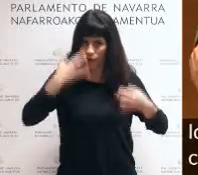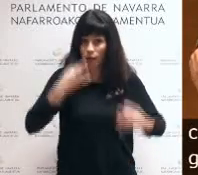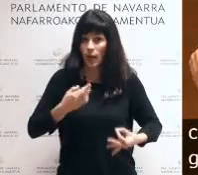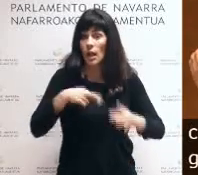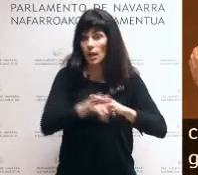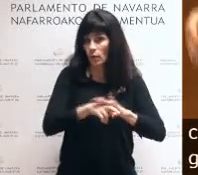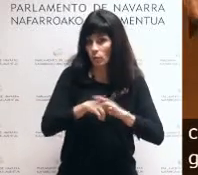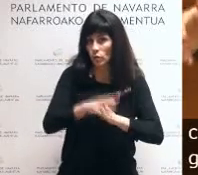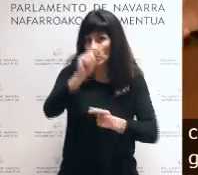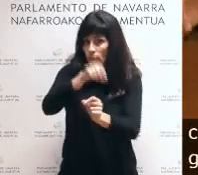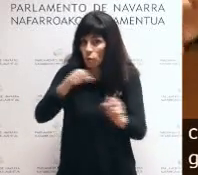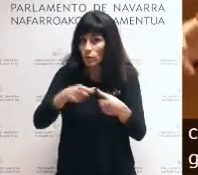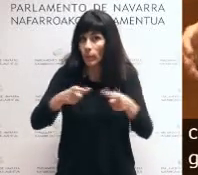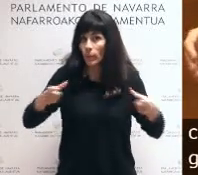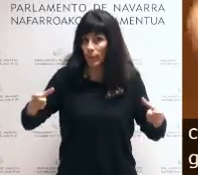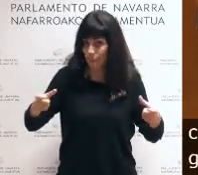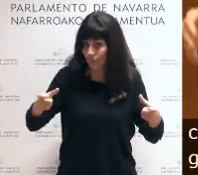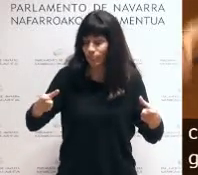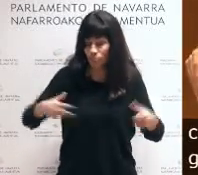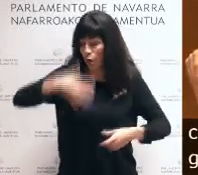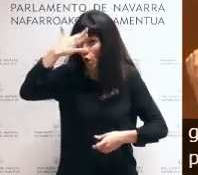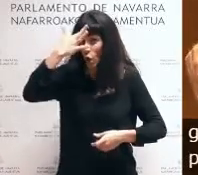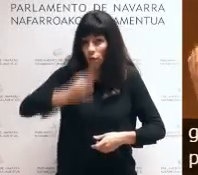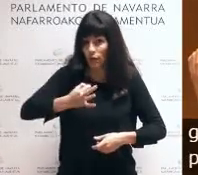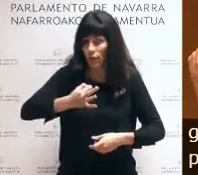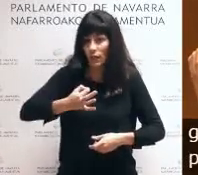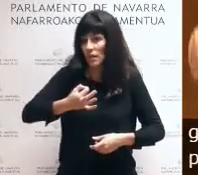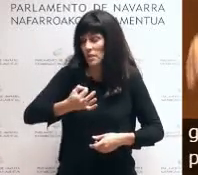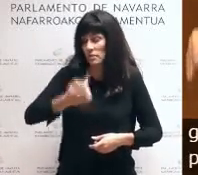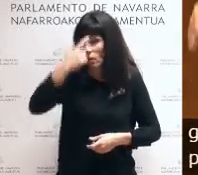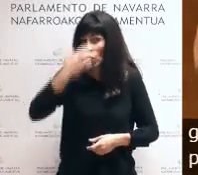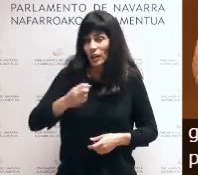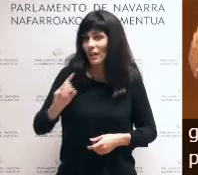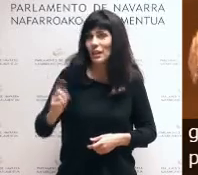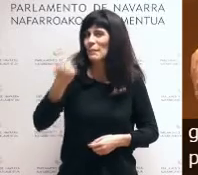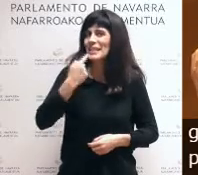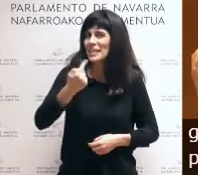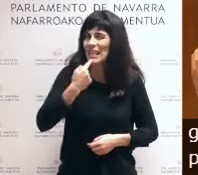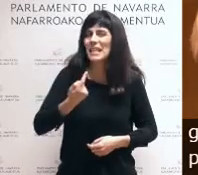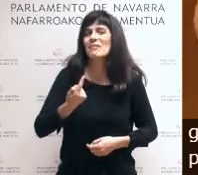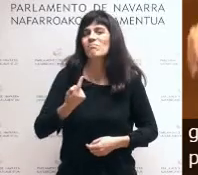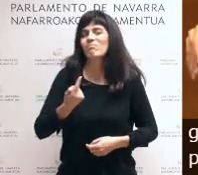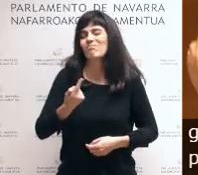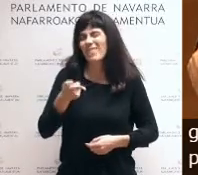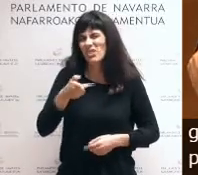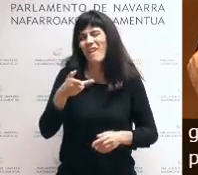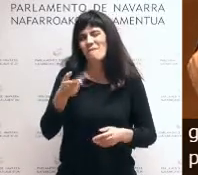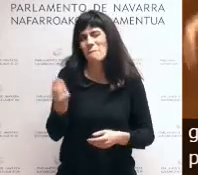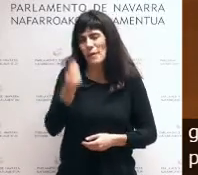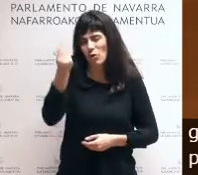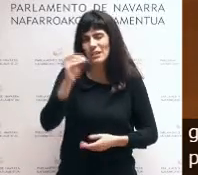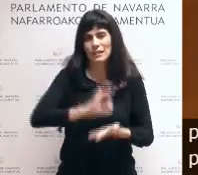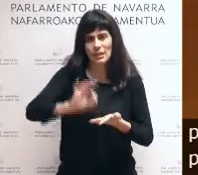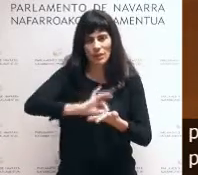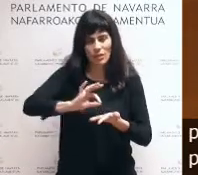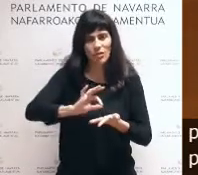presupuesto, la más pura lógica nos dice que habrían mejorado sustancialmente la prestación de servicios y